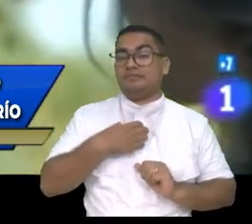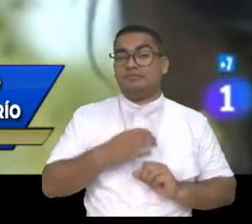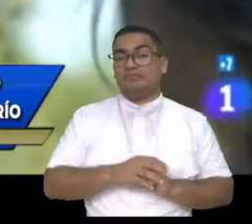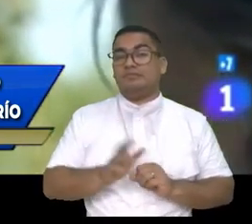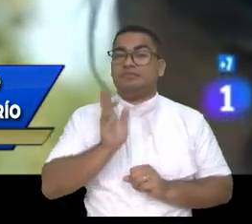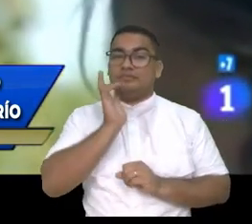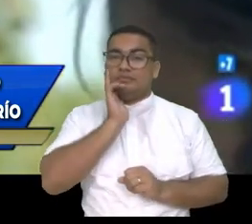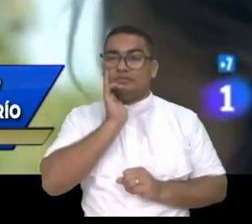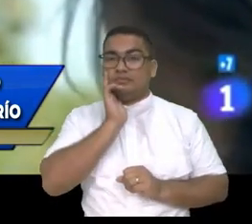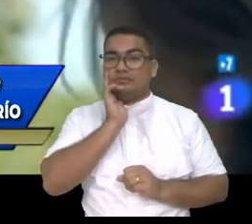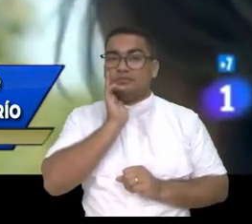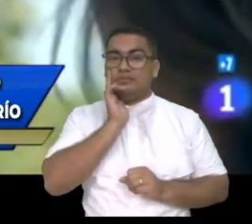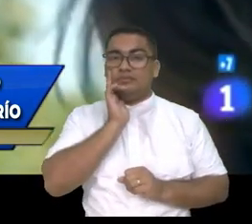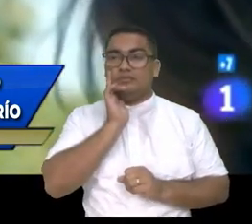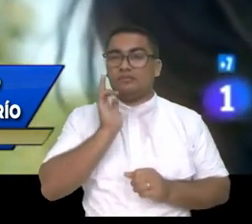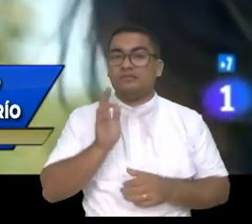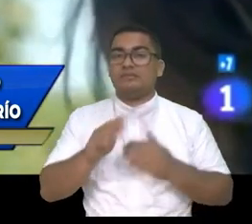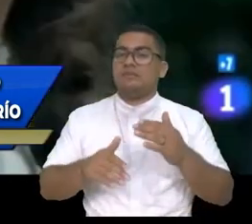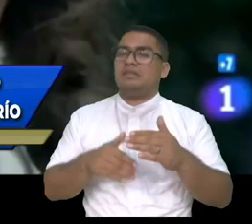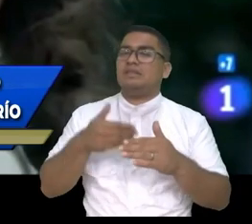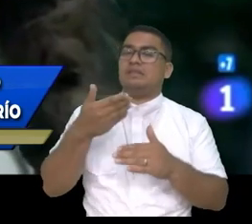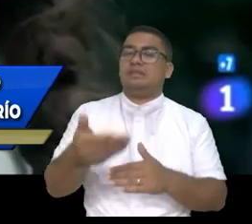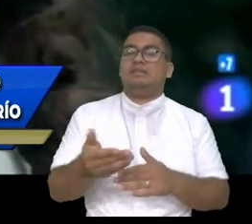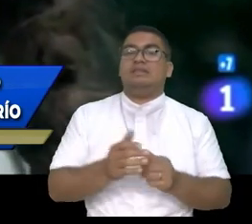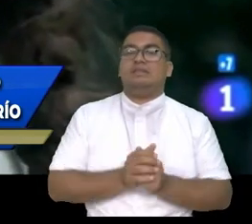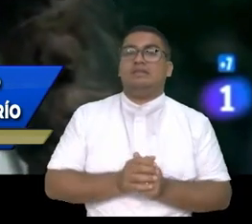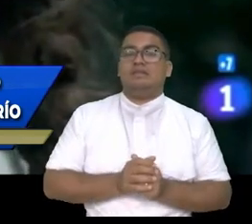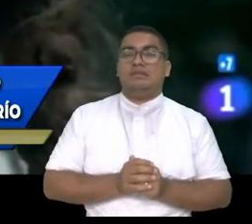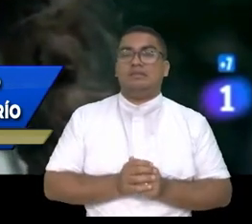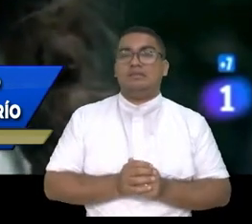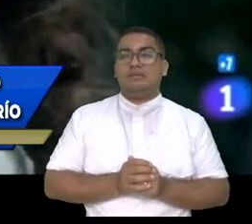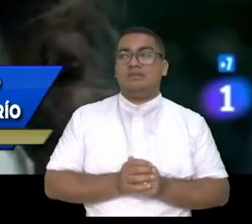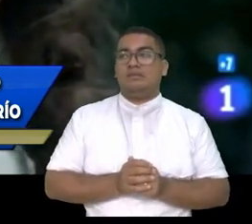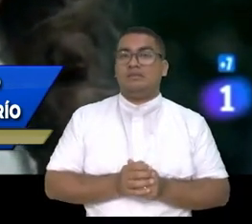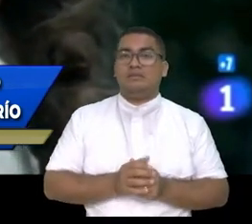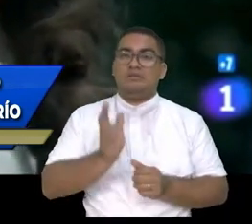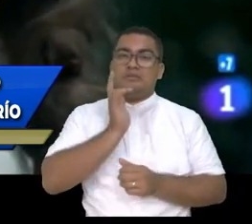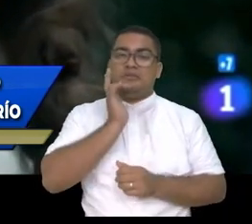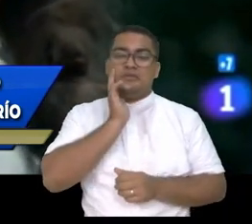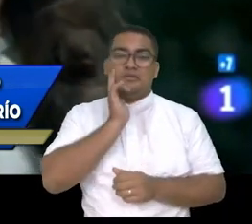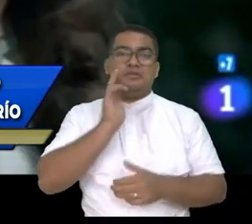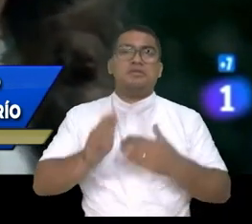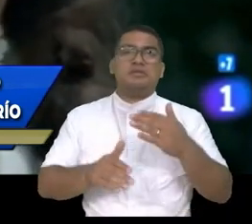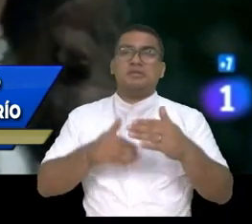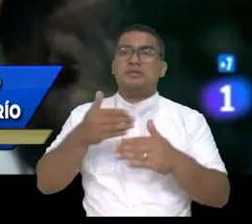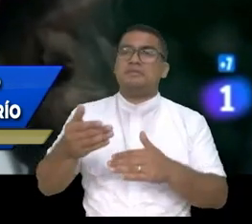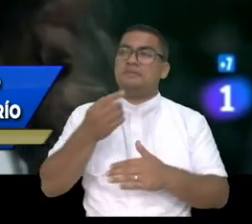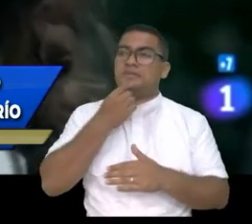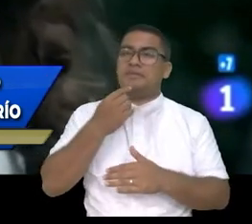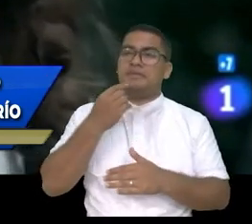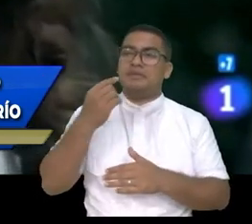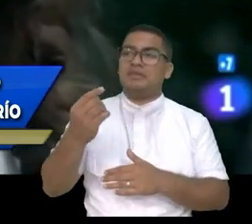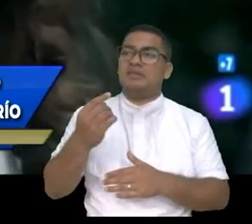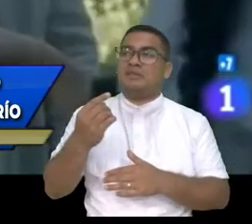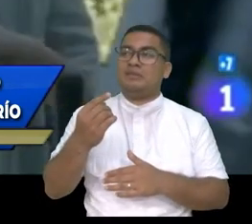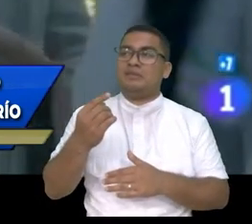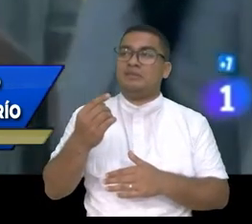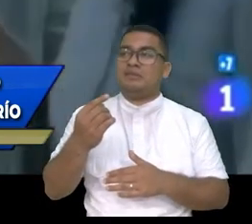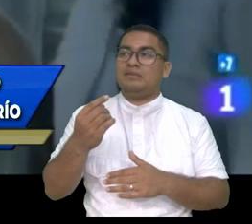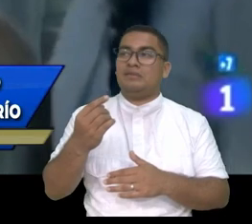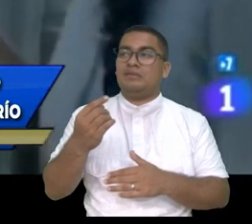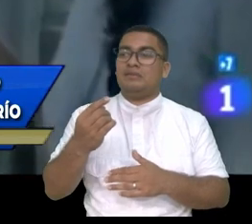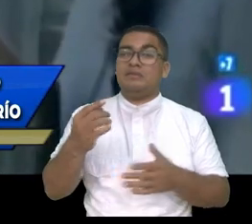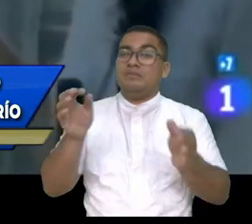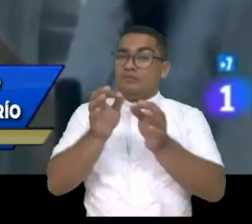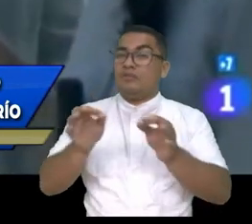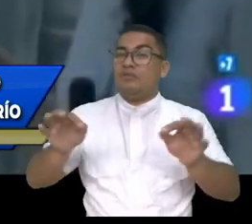Darío. Después tuvo la valentía de decir, si no se unen, si